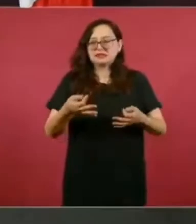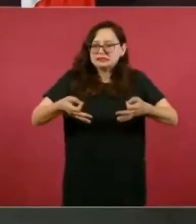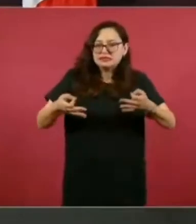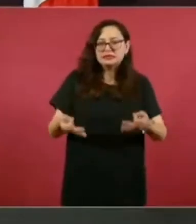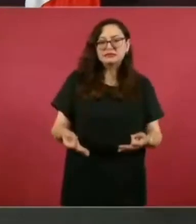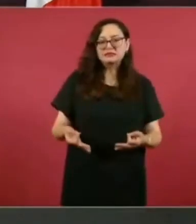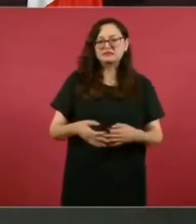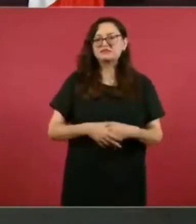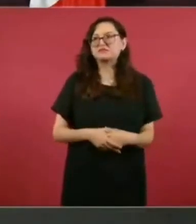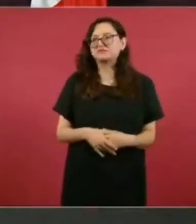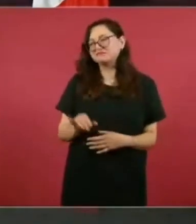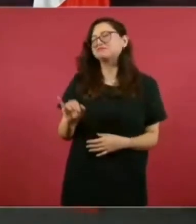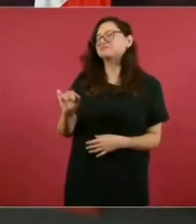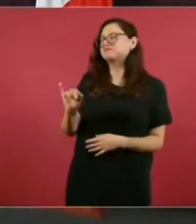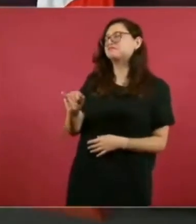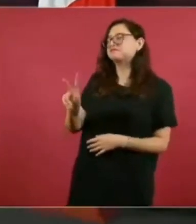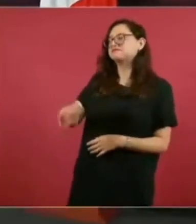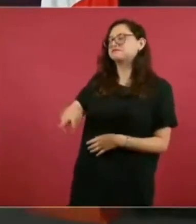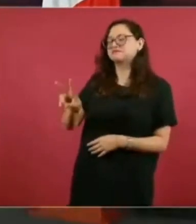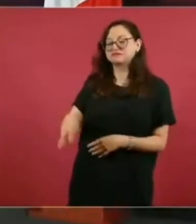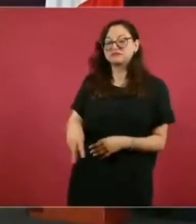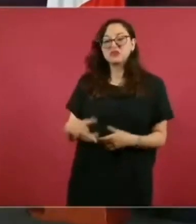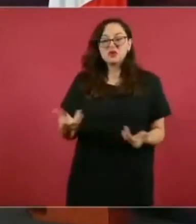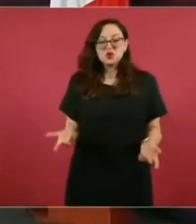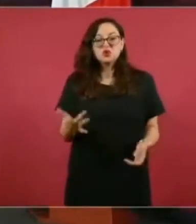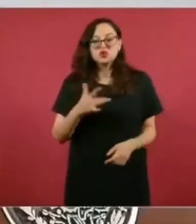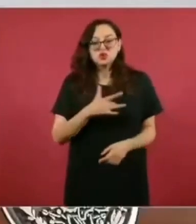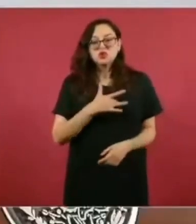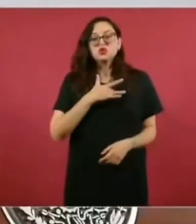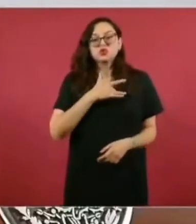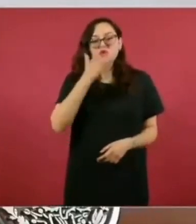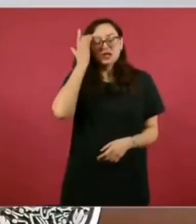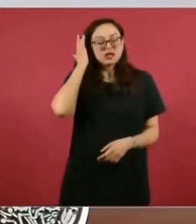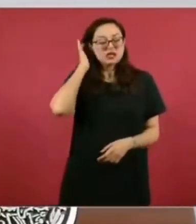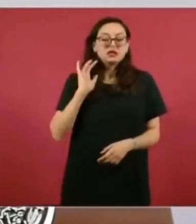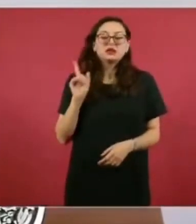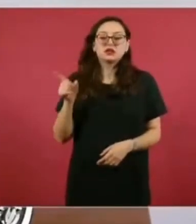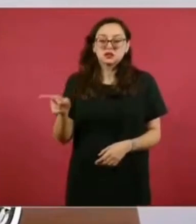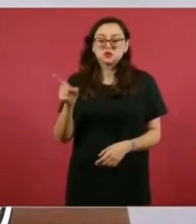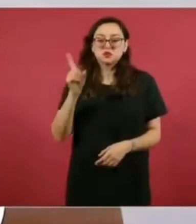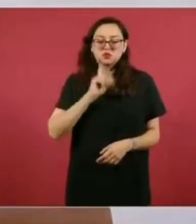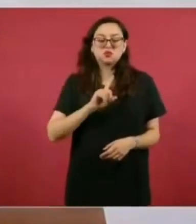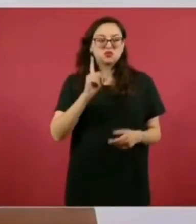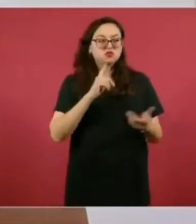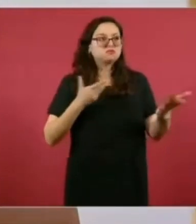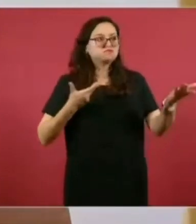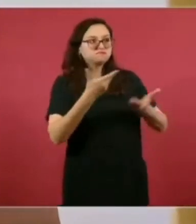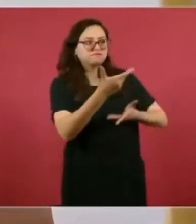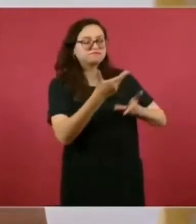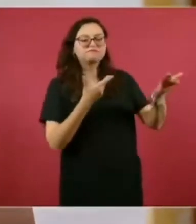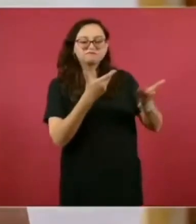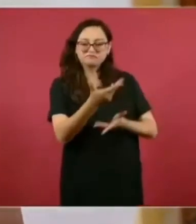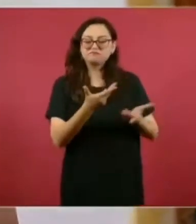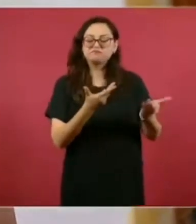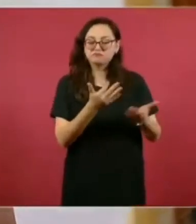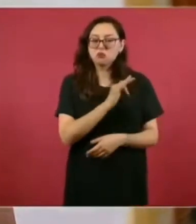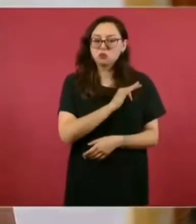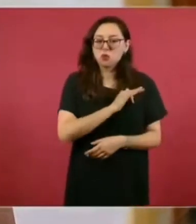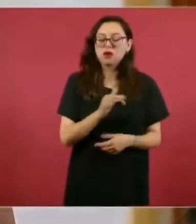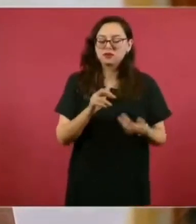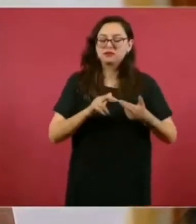sensible, sí, entre otras cosas. Entonces va a ser una muy buena interlocución. Sí, muy buena la